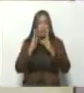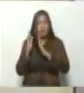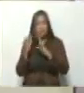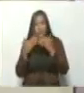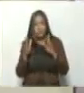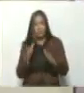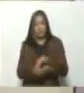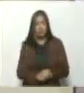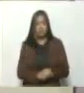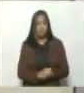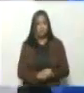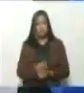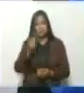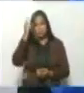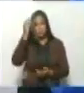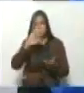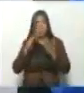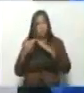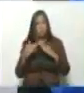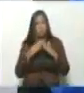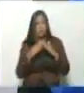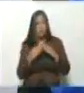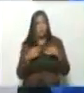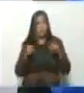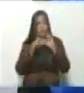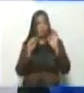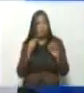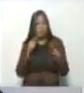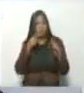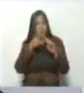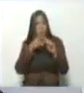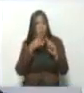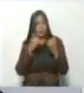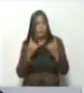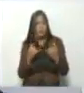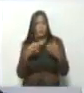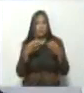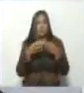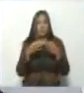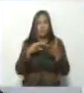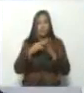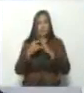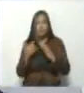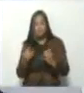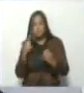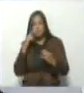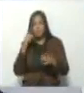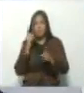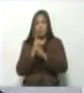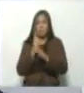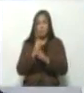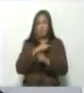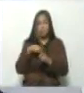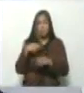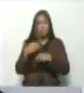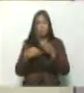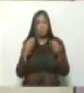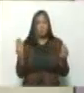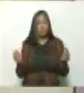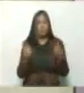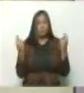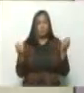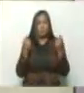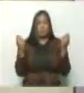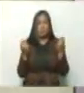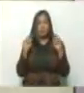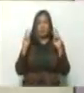popular, con los consejos comunales, las comunas, y bueno, en este caso las metras, que es la mesa técnica con competencia que hemos venido promoviendo